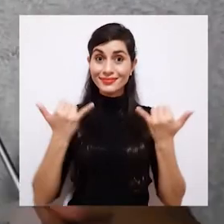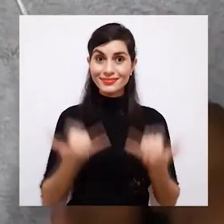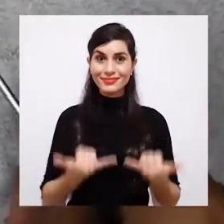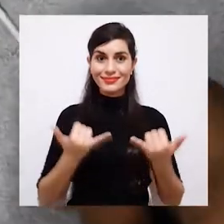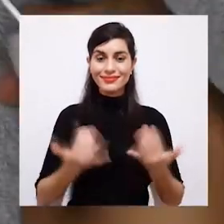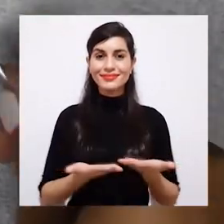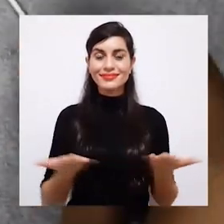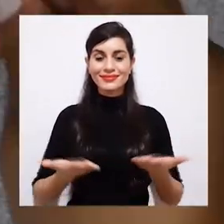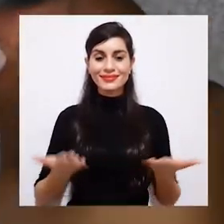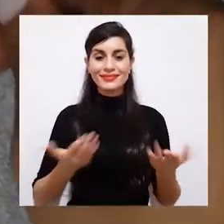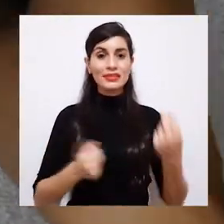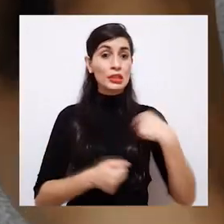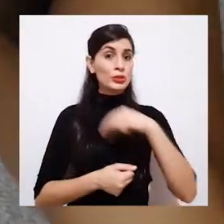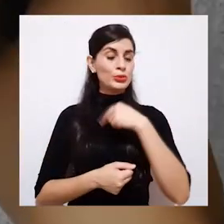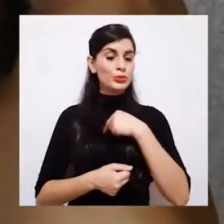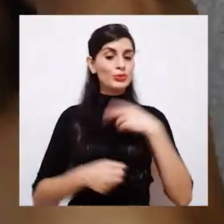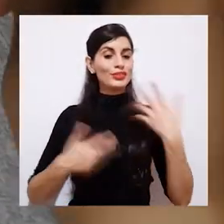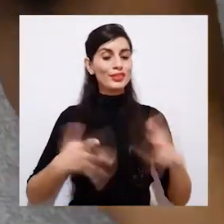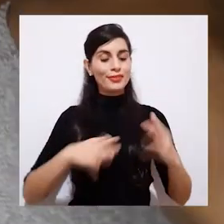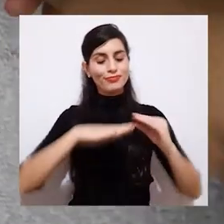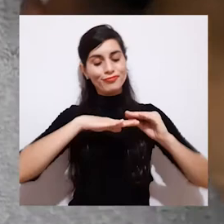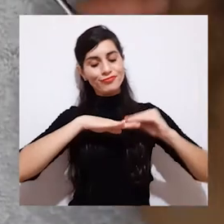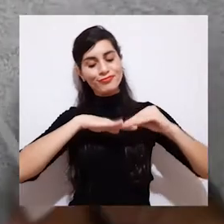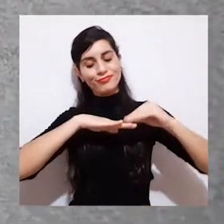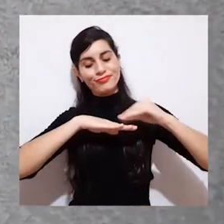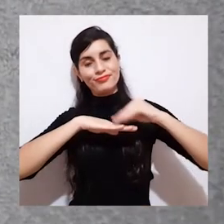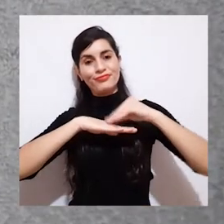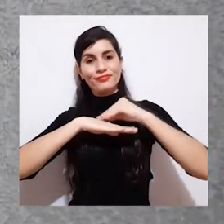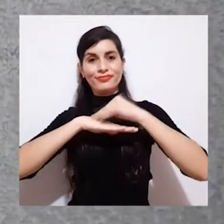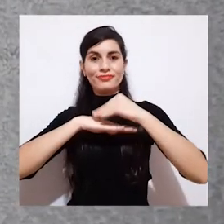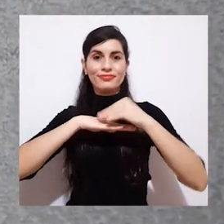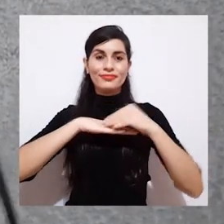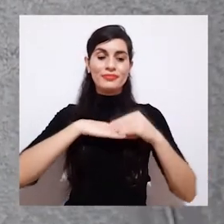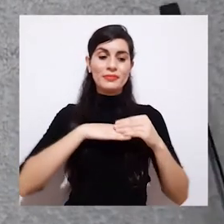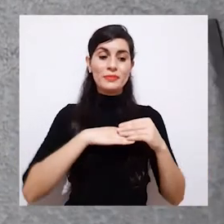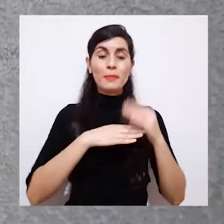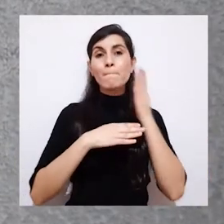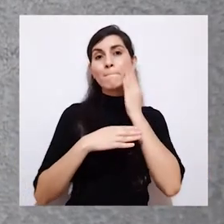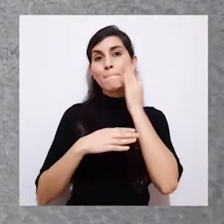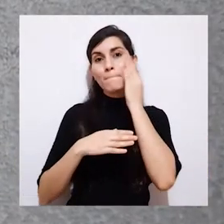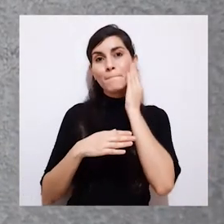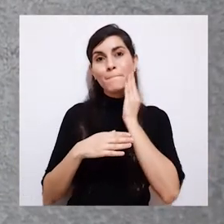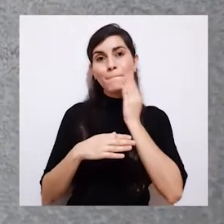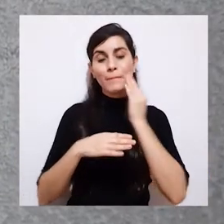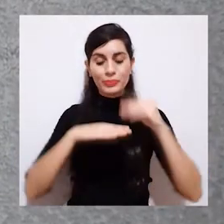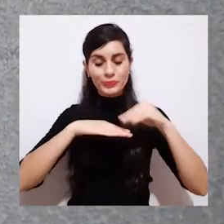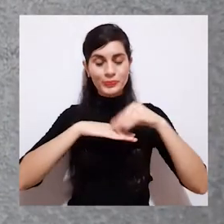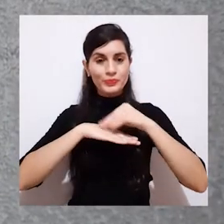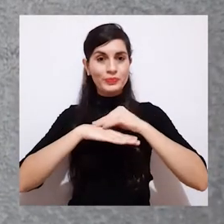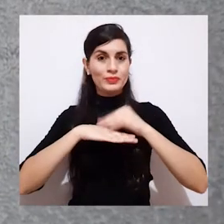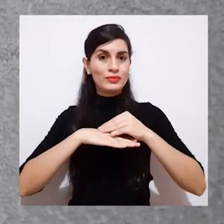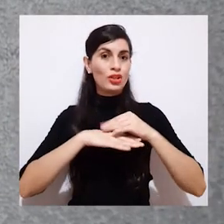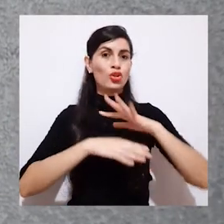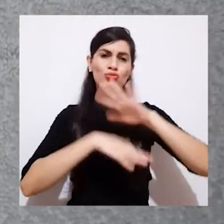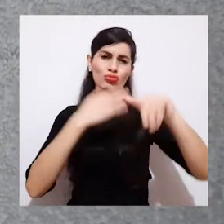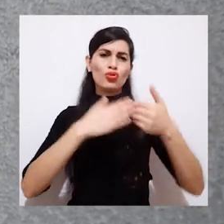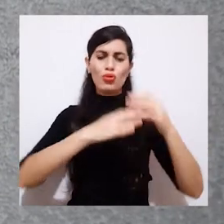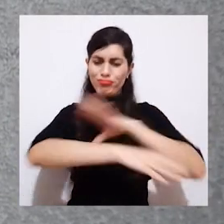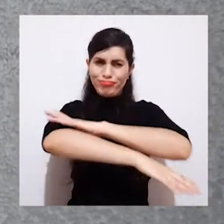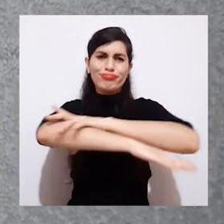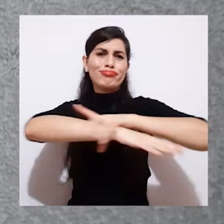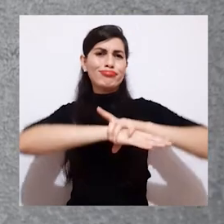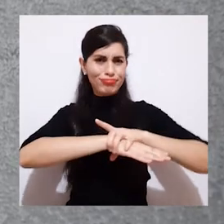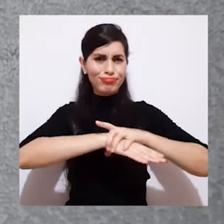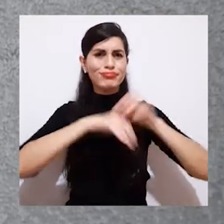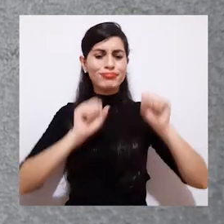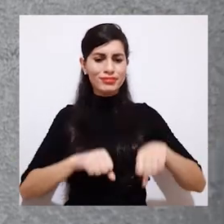Hasta ahora solamente he aplicado lo que es el Spirit Comb con los pañuelos. Este tipo de efecto lo podemos realizar, puede ser en todo el brazo, pero pues